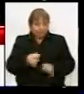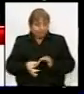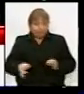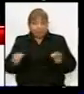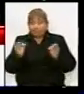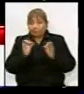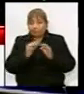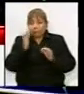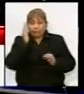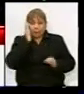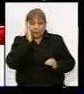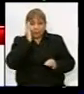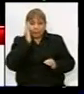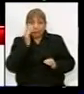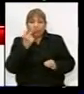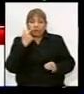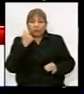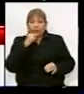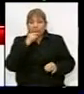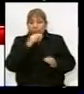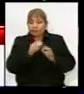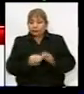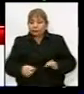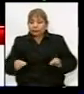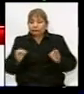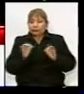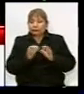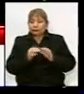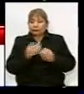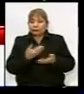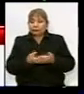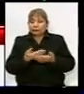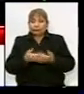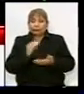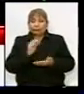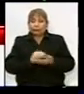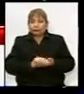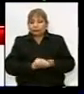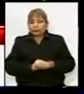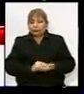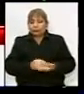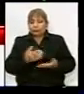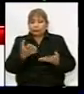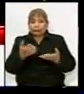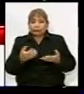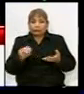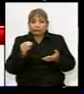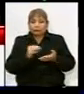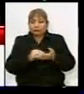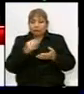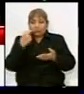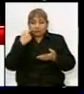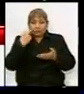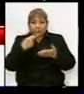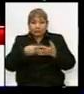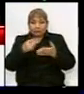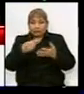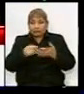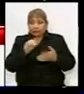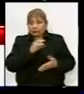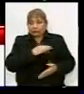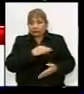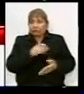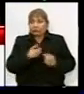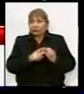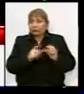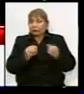sabemos que los hombres y las mujeres son importantes y que sobre todo las mujeres requieren ese reconocimiento de parte de ese